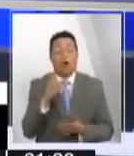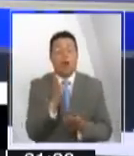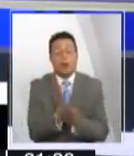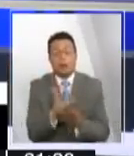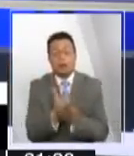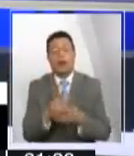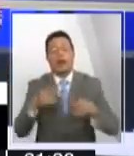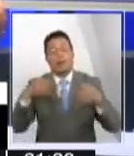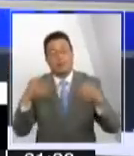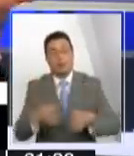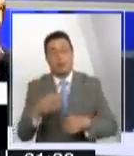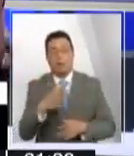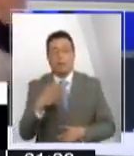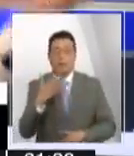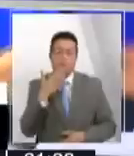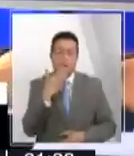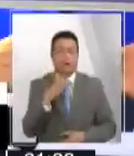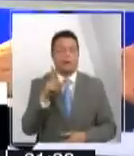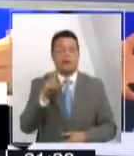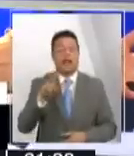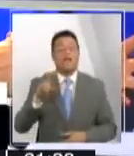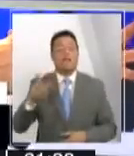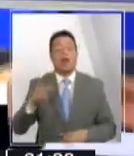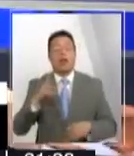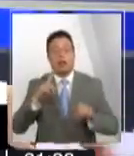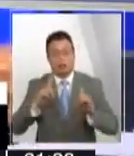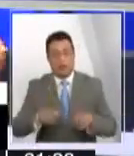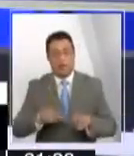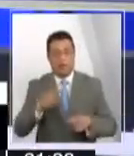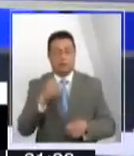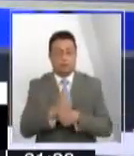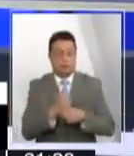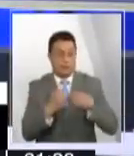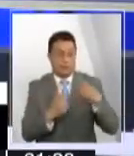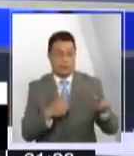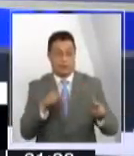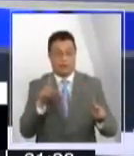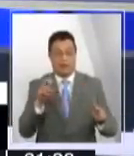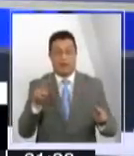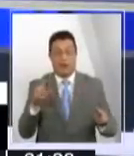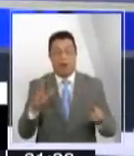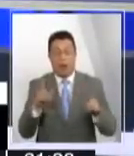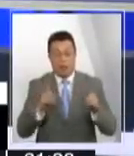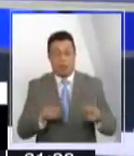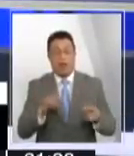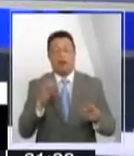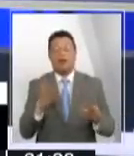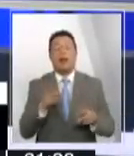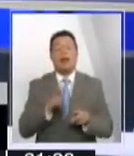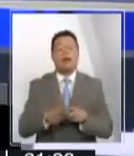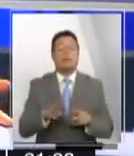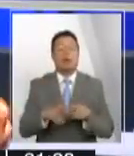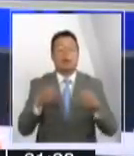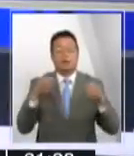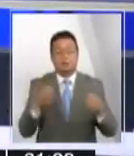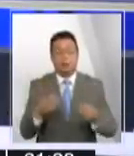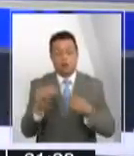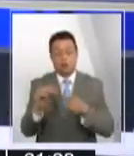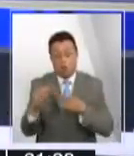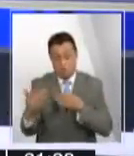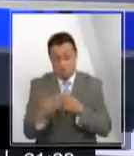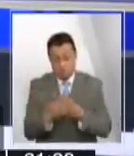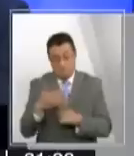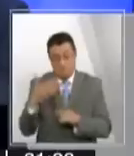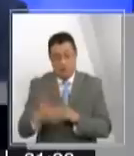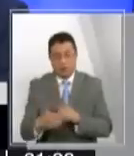que va a servir más allá de que el CERVEL haga la labor que le, por ley le corresponde, etcétera, etcétera? ¿Qué se puede hacer de manera concreta en el corto plazo para que esto